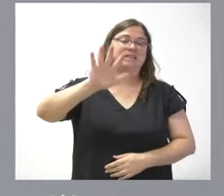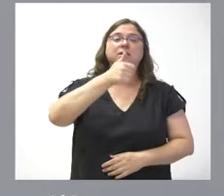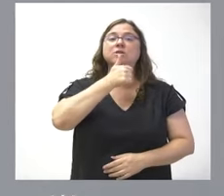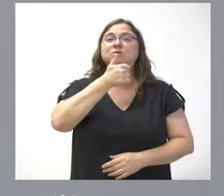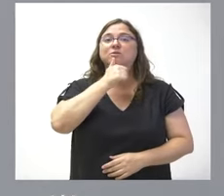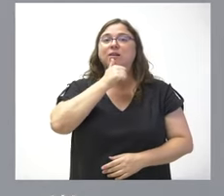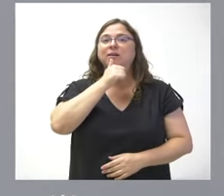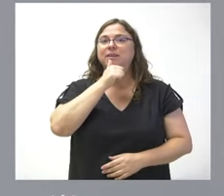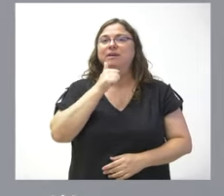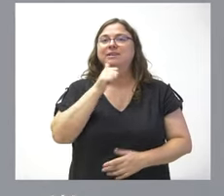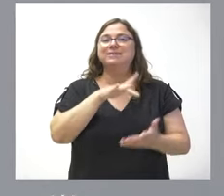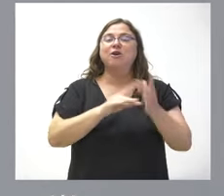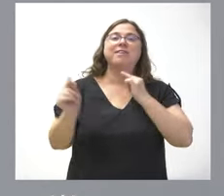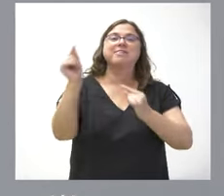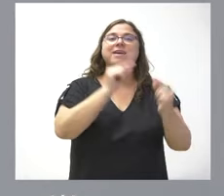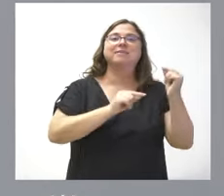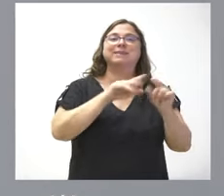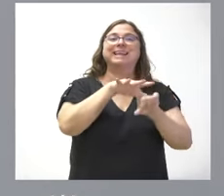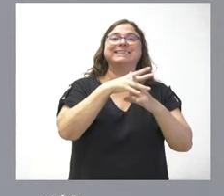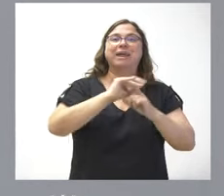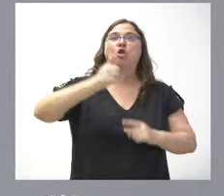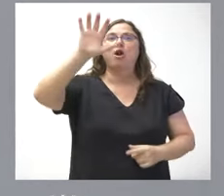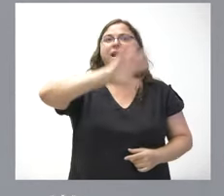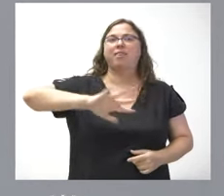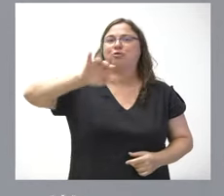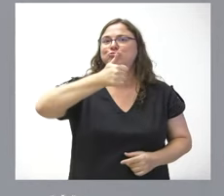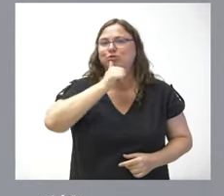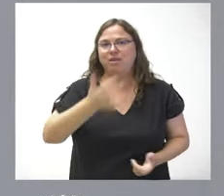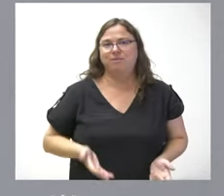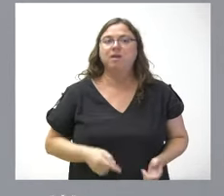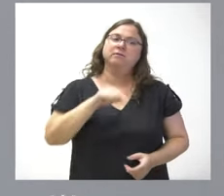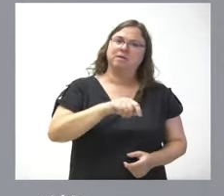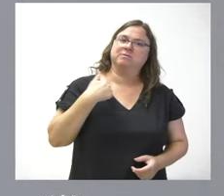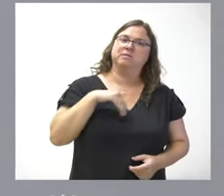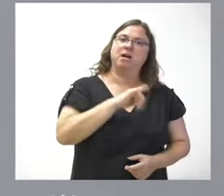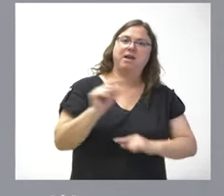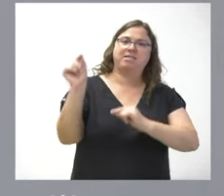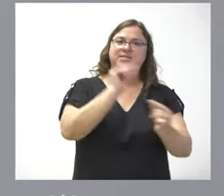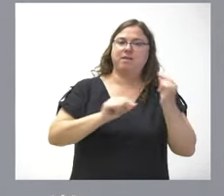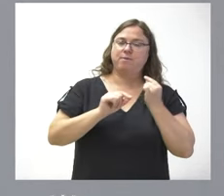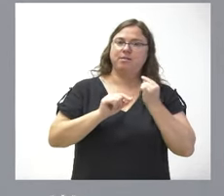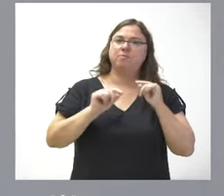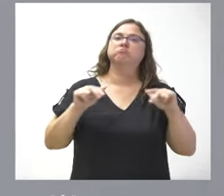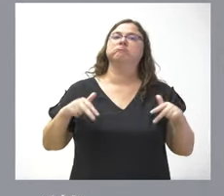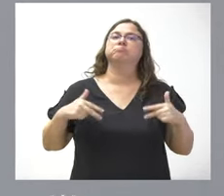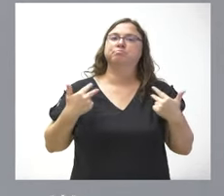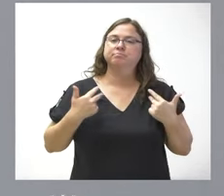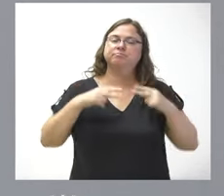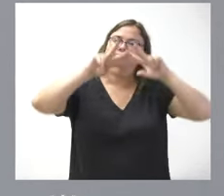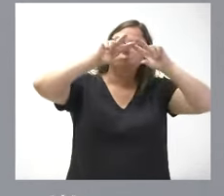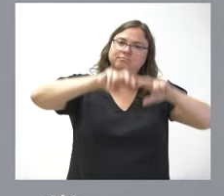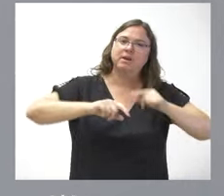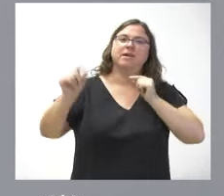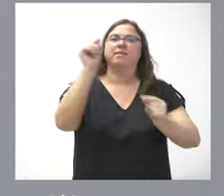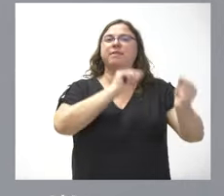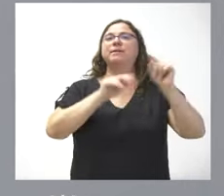ha celebrado un debate sobre el estado de la nación y así Aquí sí que hemos tenido este debate que nos ha permitido analizar y debatir